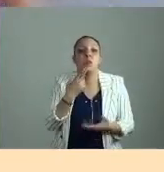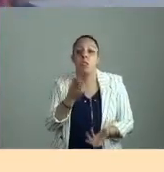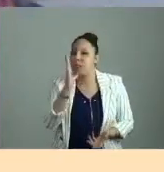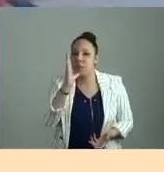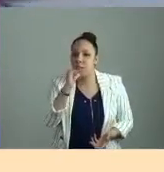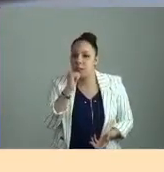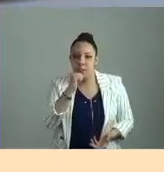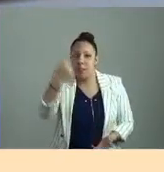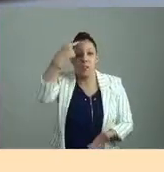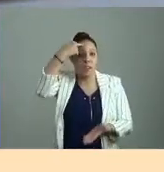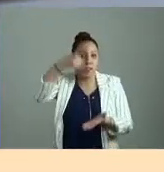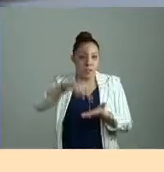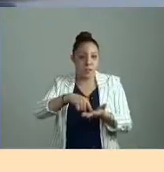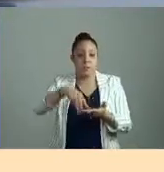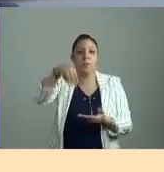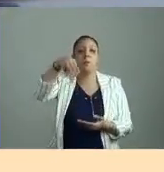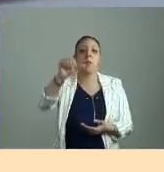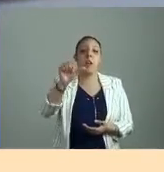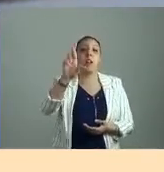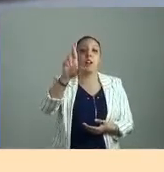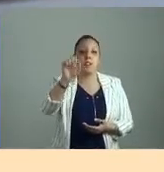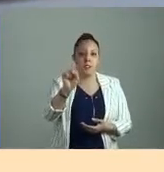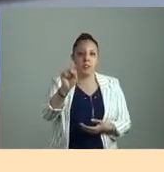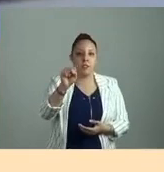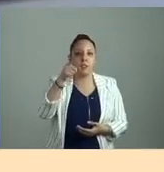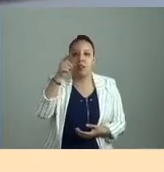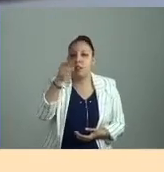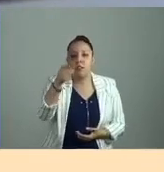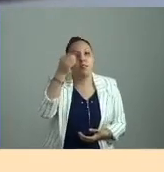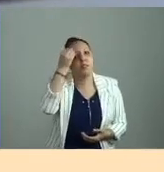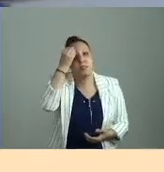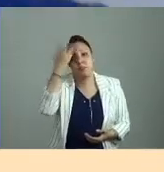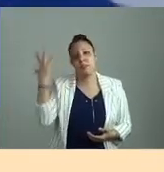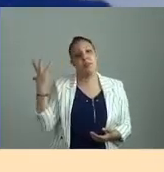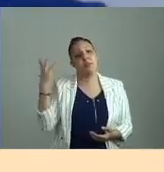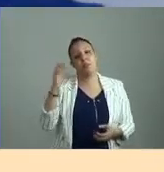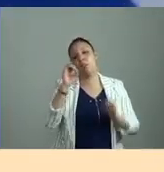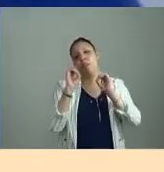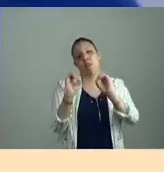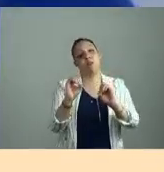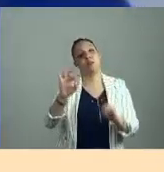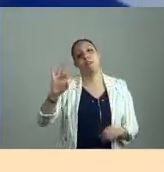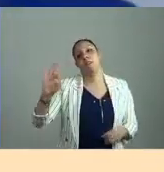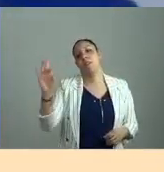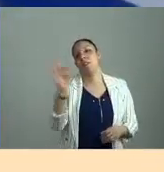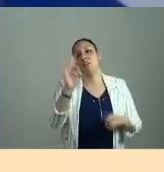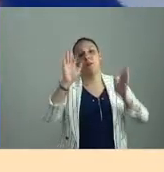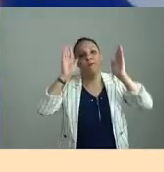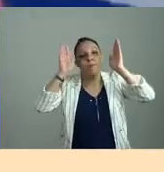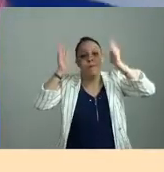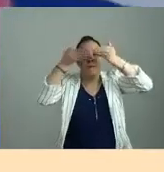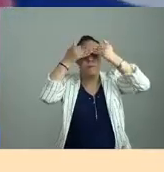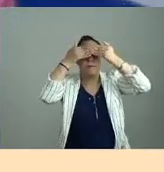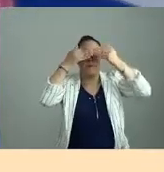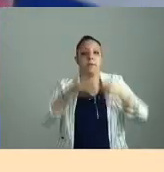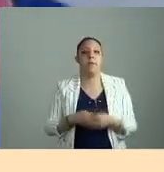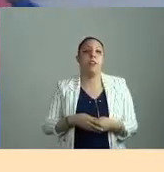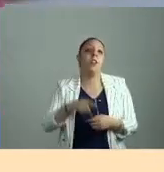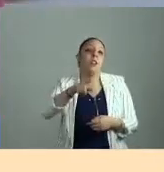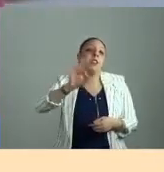también marx no ha visto o no ha centralizado en su